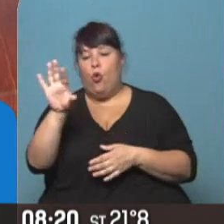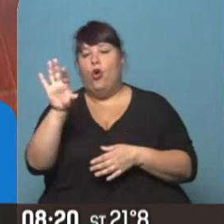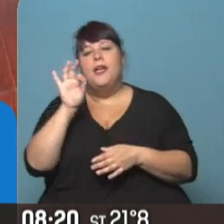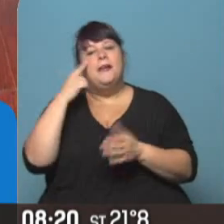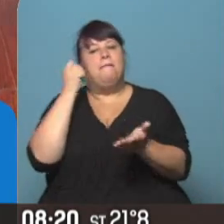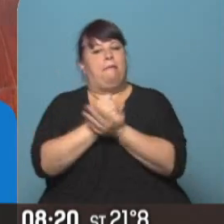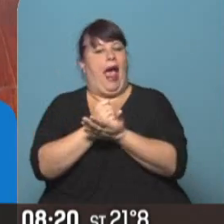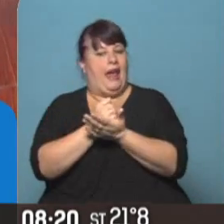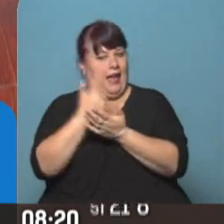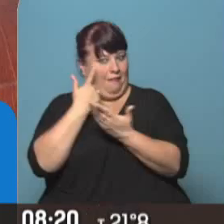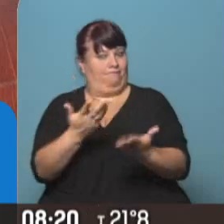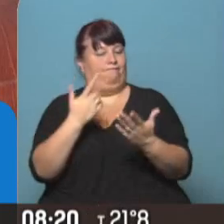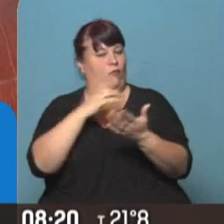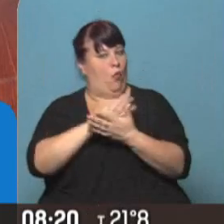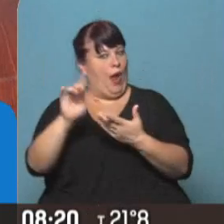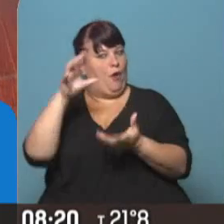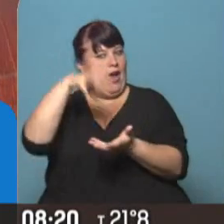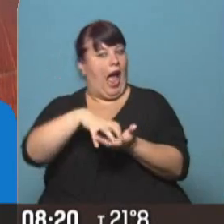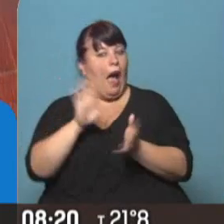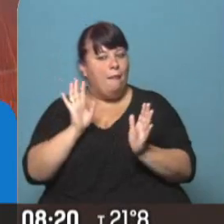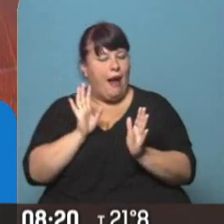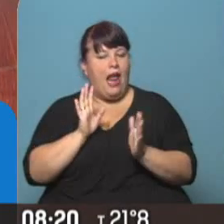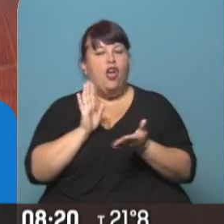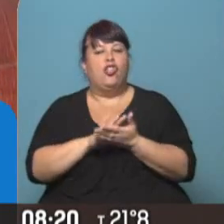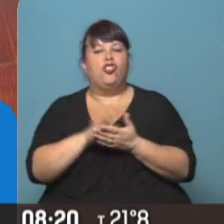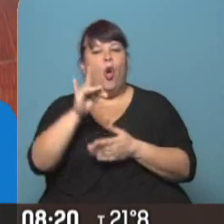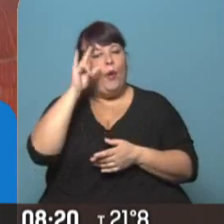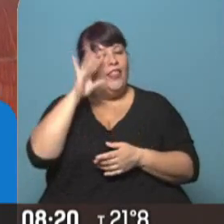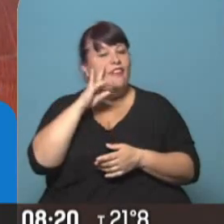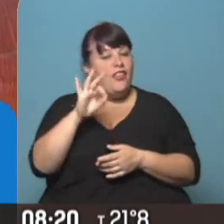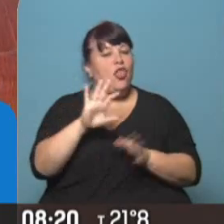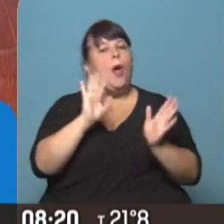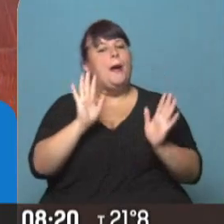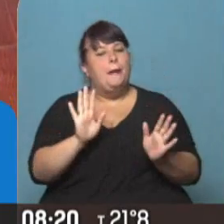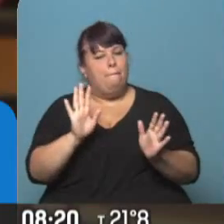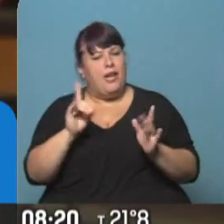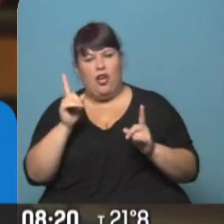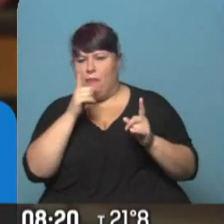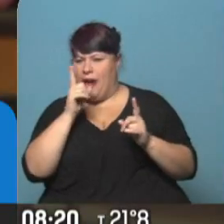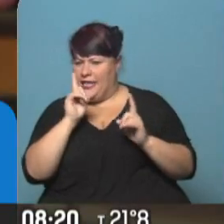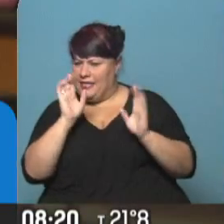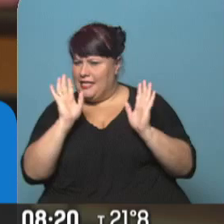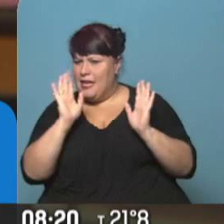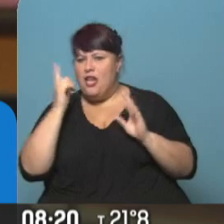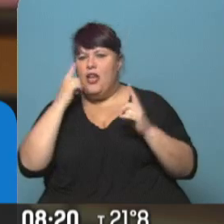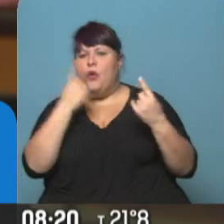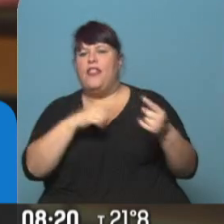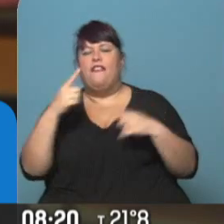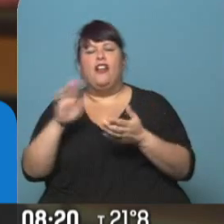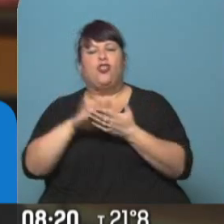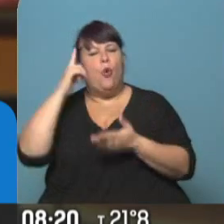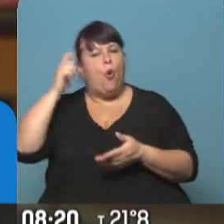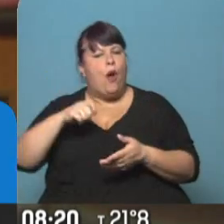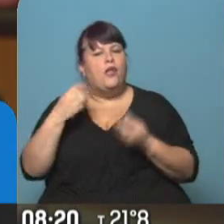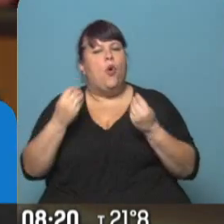precedente la decisión de la cámara en el caso de de vido pero no parece desprenderse por lo menos de la resolución del juez